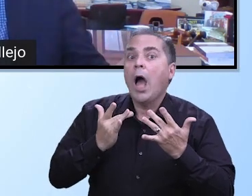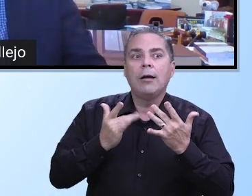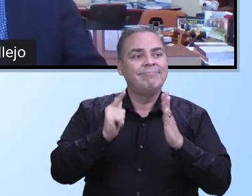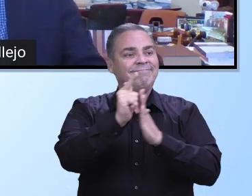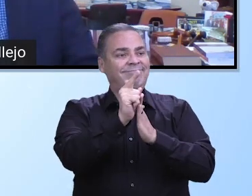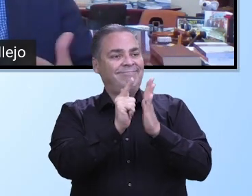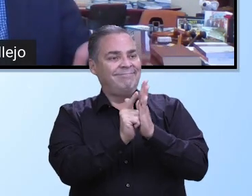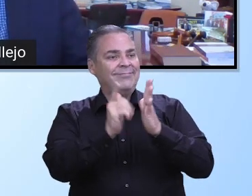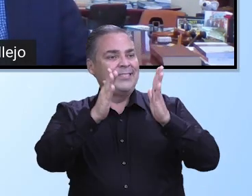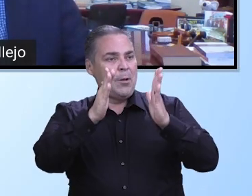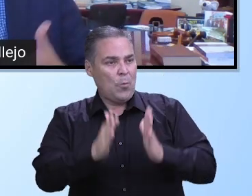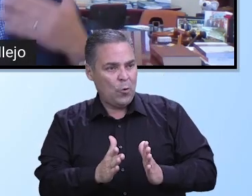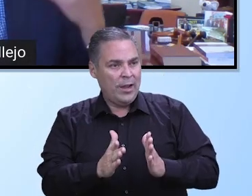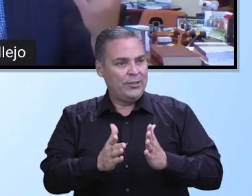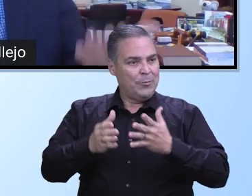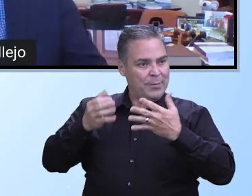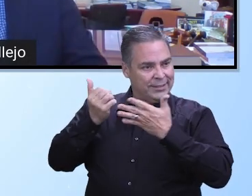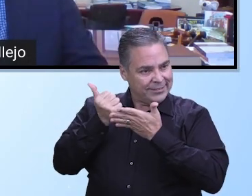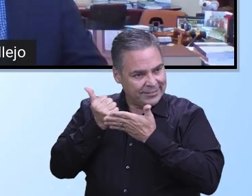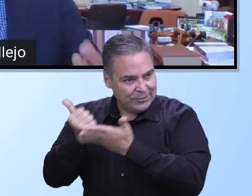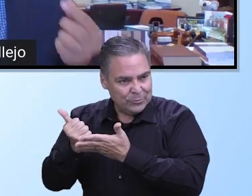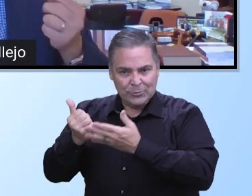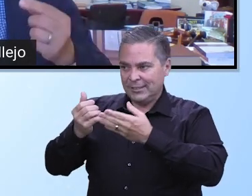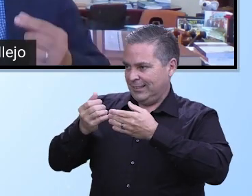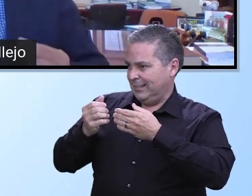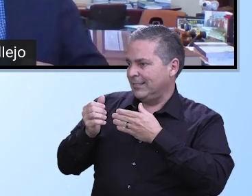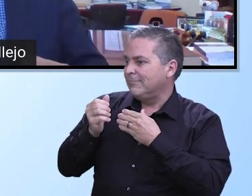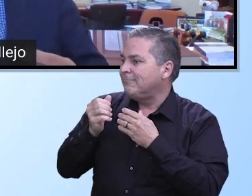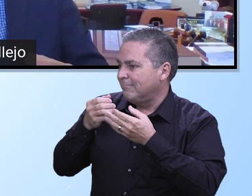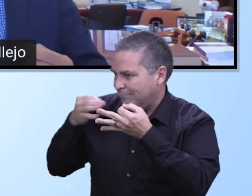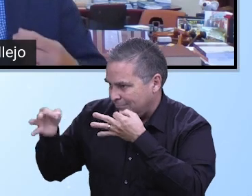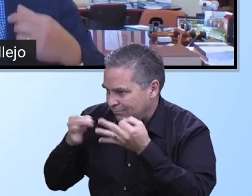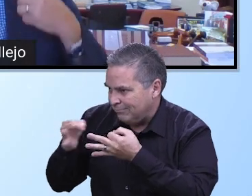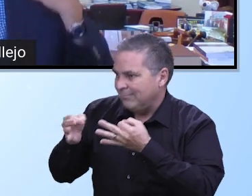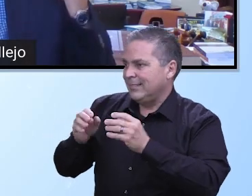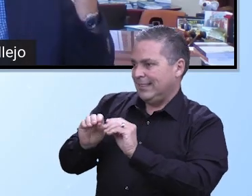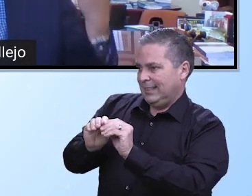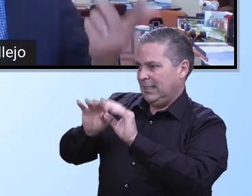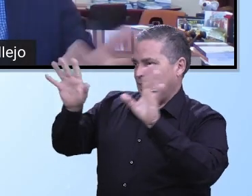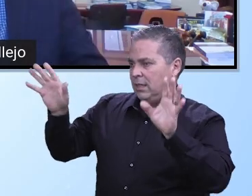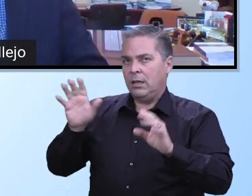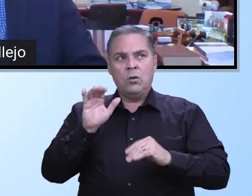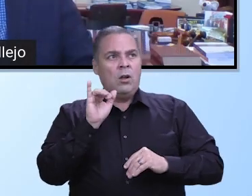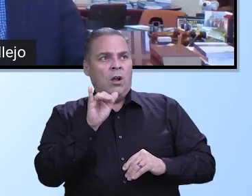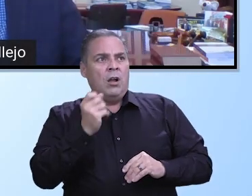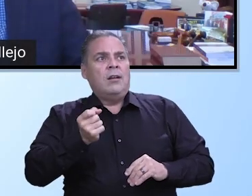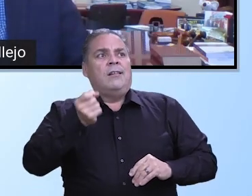personas indigentes tienen la ley, tienen una carta de derechos, tienen unas herramientas para solicitarlo y se les